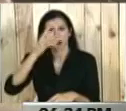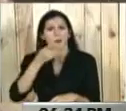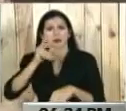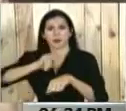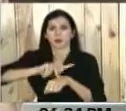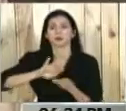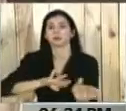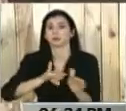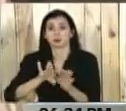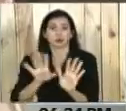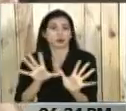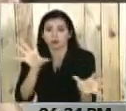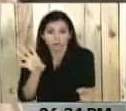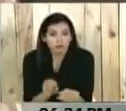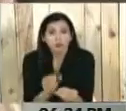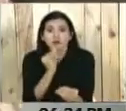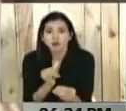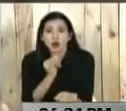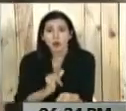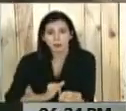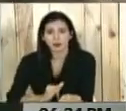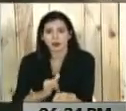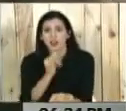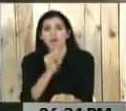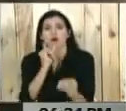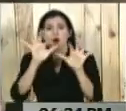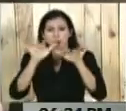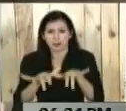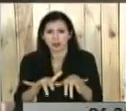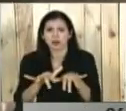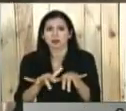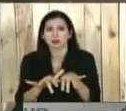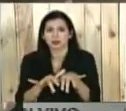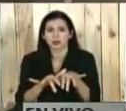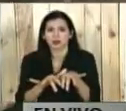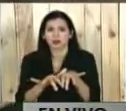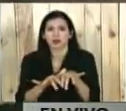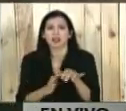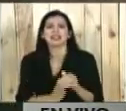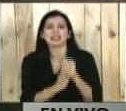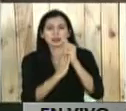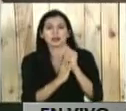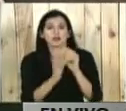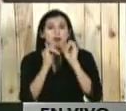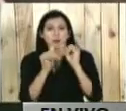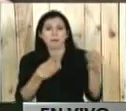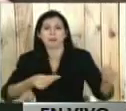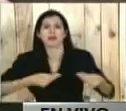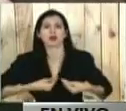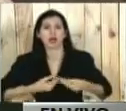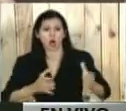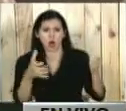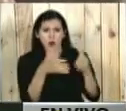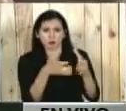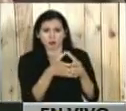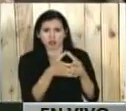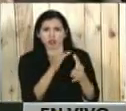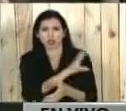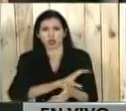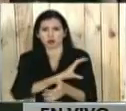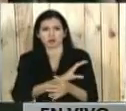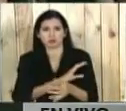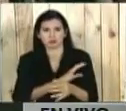Lo que he recogido del informe que me dio la comisión, encabezada por el compañero Jorge Rodríguez, de